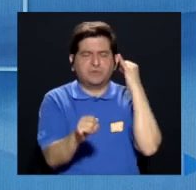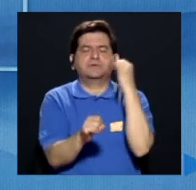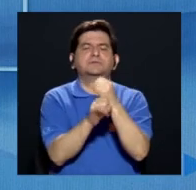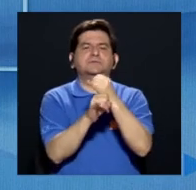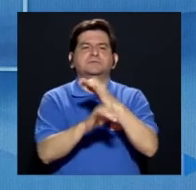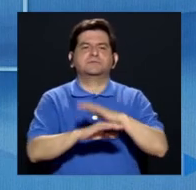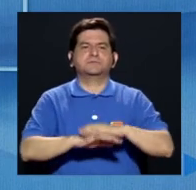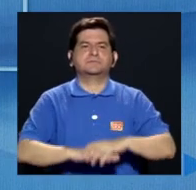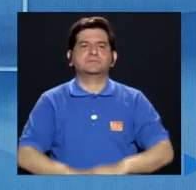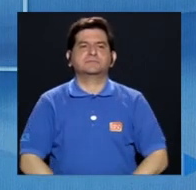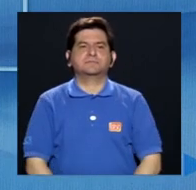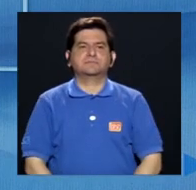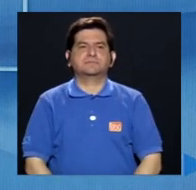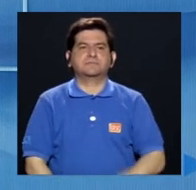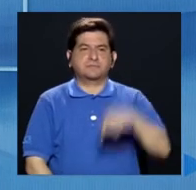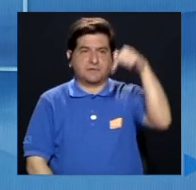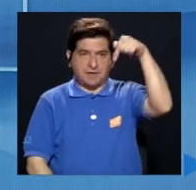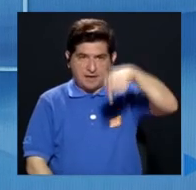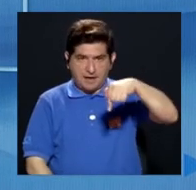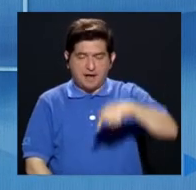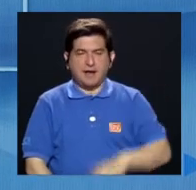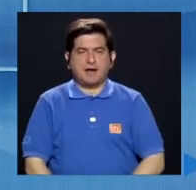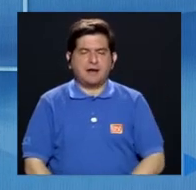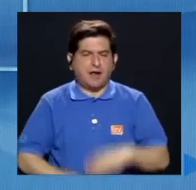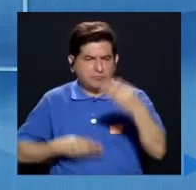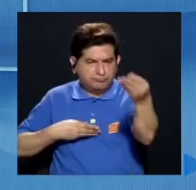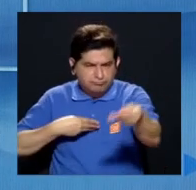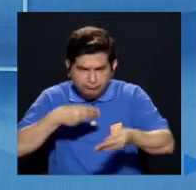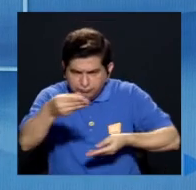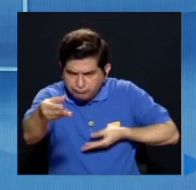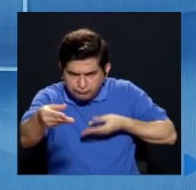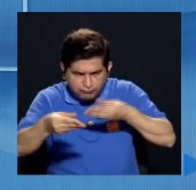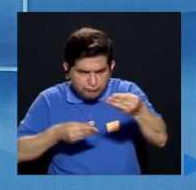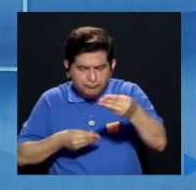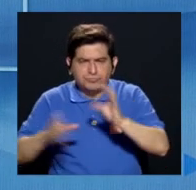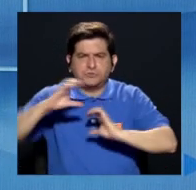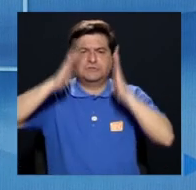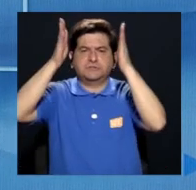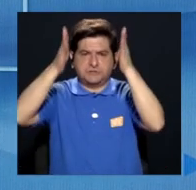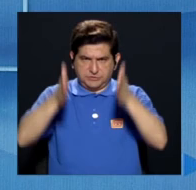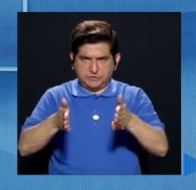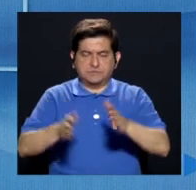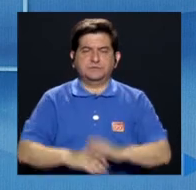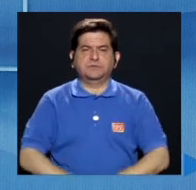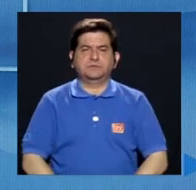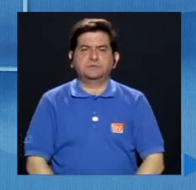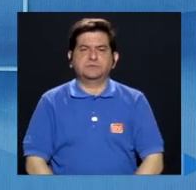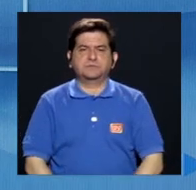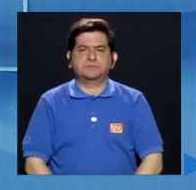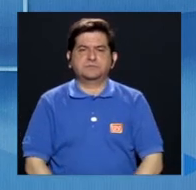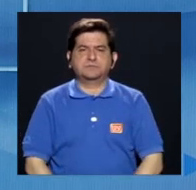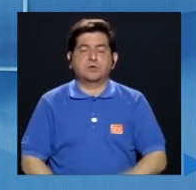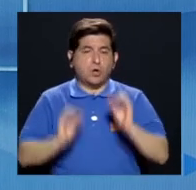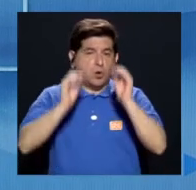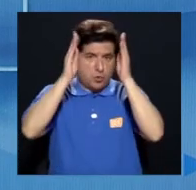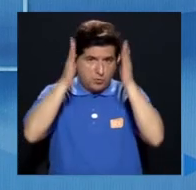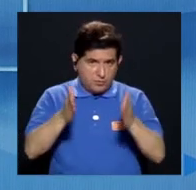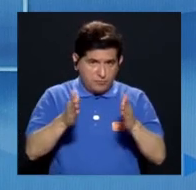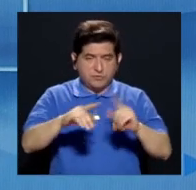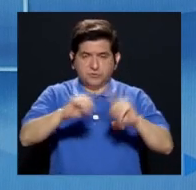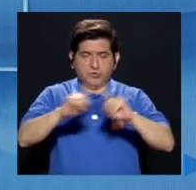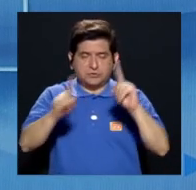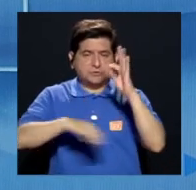internacional de encuentro e intercambio de científicos, de académicos